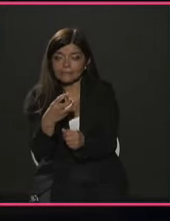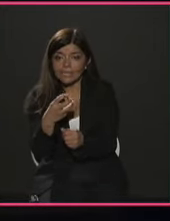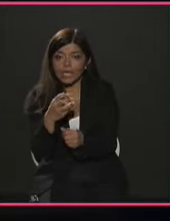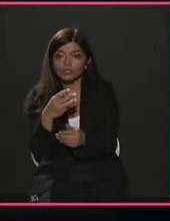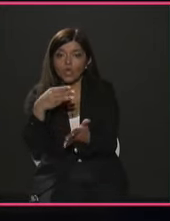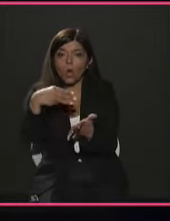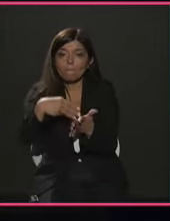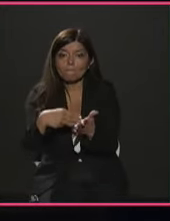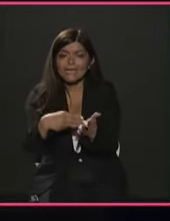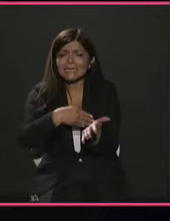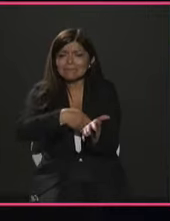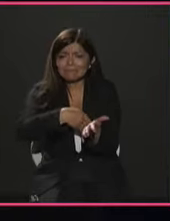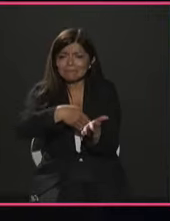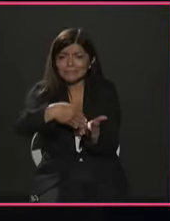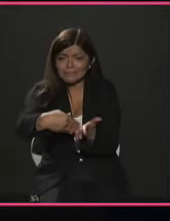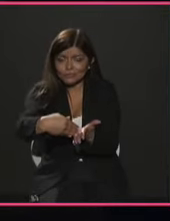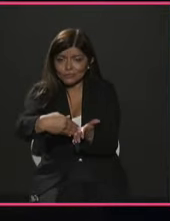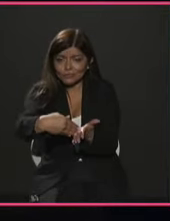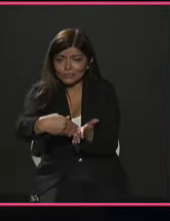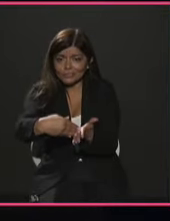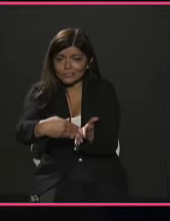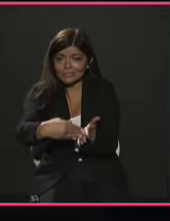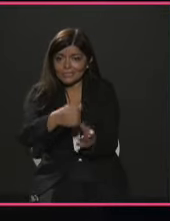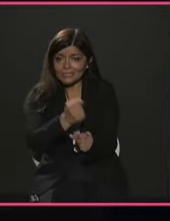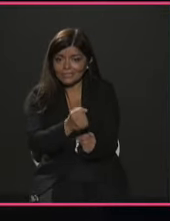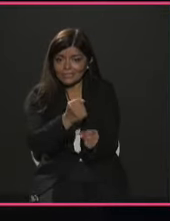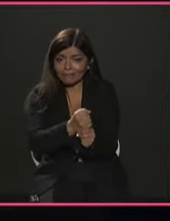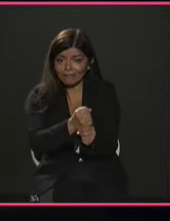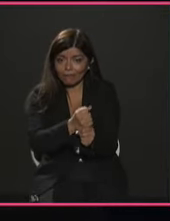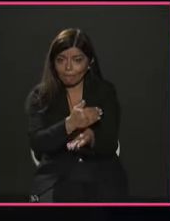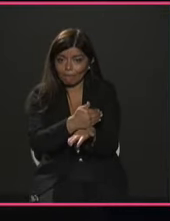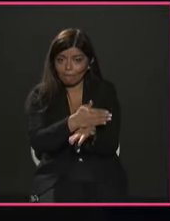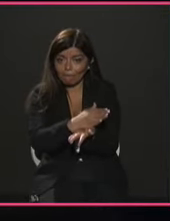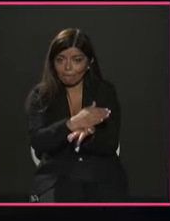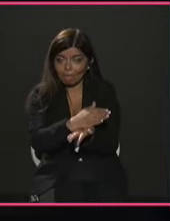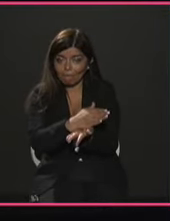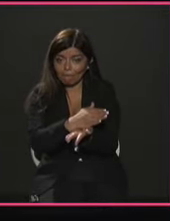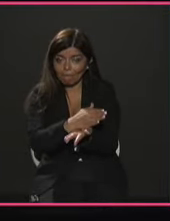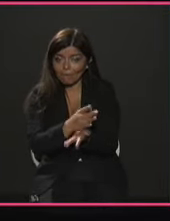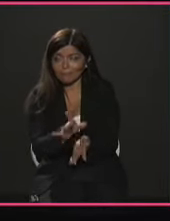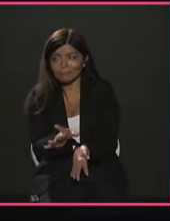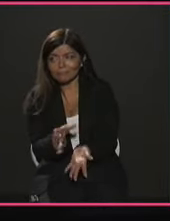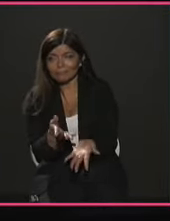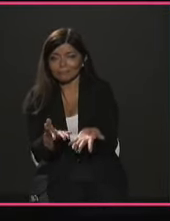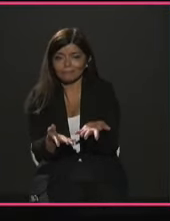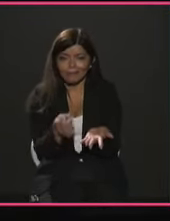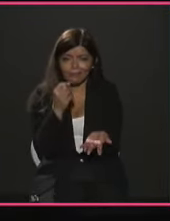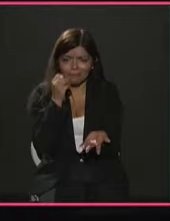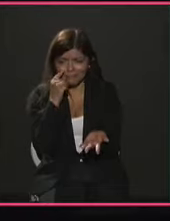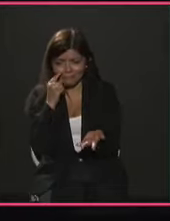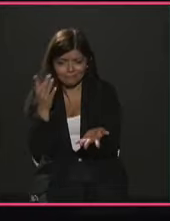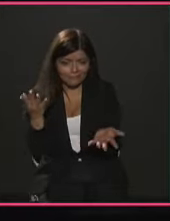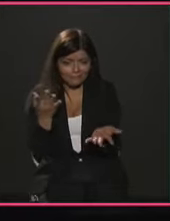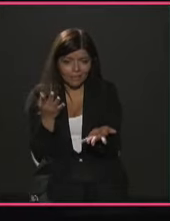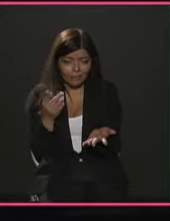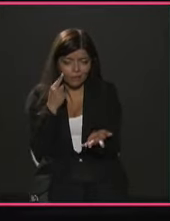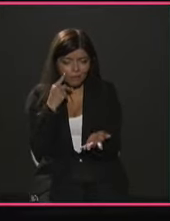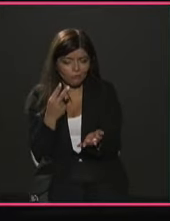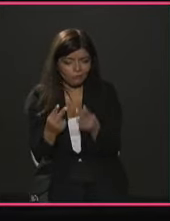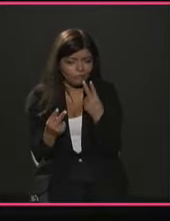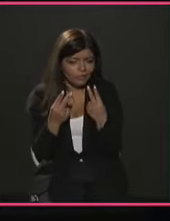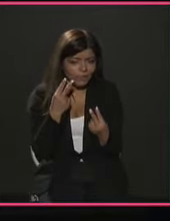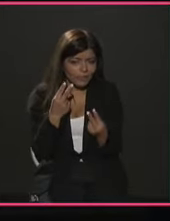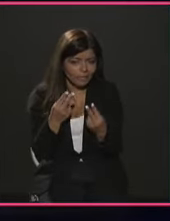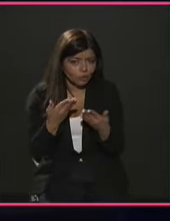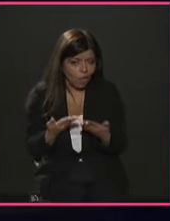300000 millones trabajos pero est se sienta como que es adivinanza no pero estamos viendo señales